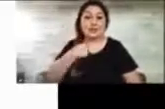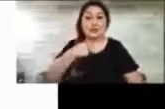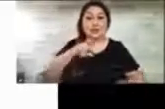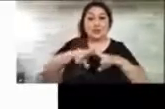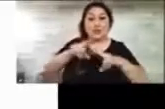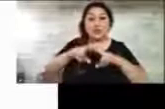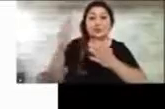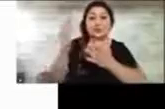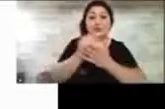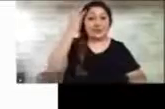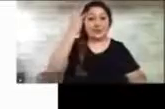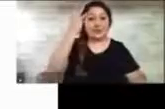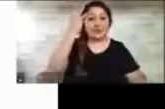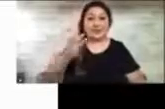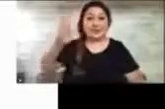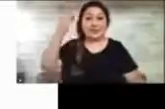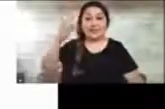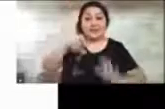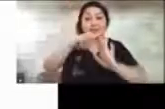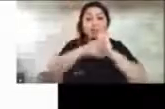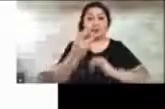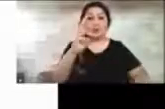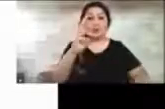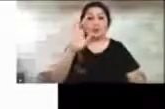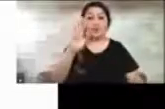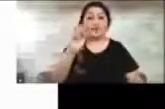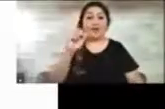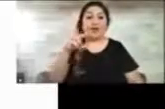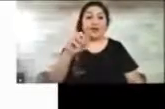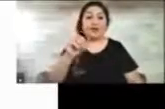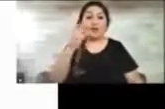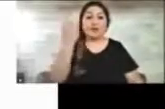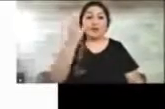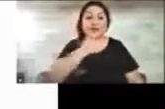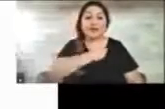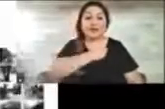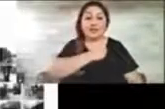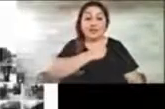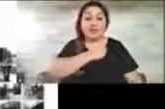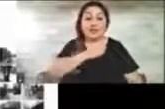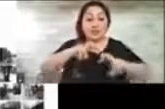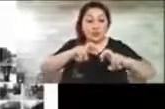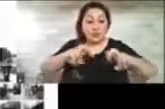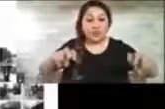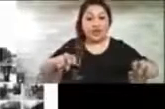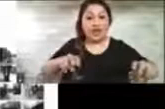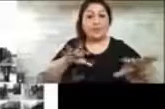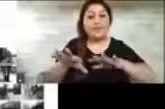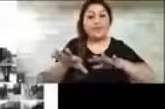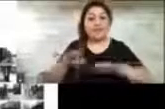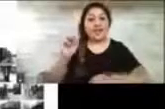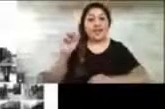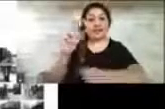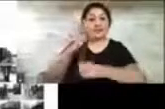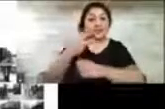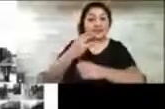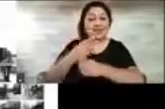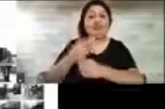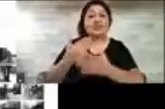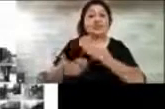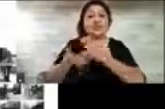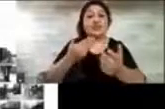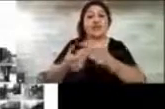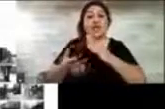magíster en proyecto urbano en la Universidad Católica, que era estudiar la movilidad de la tercera edad en Lovalle, en la Cisterna, a